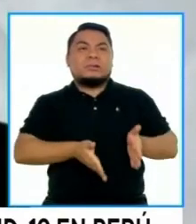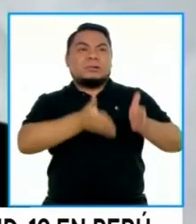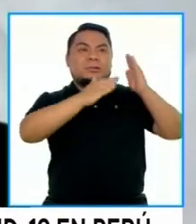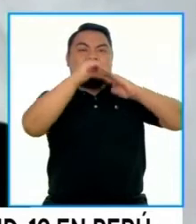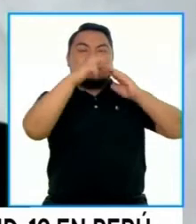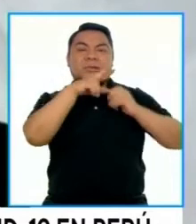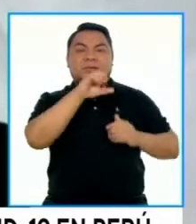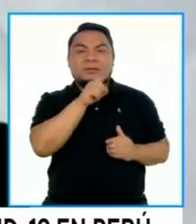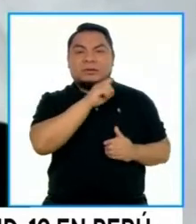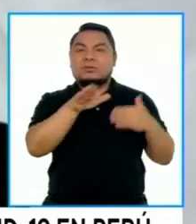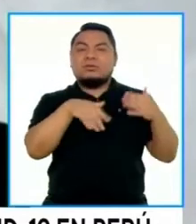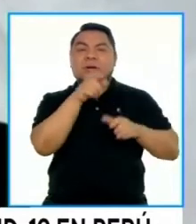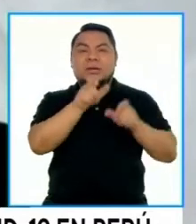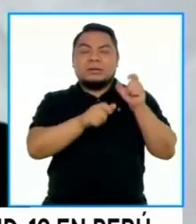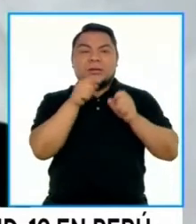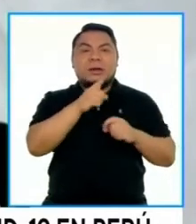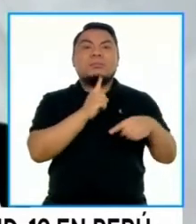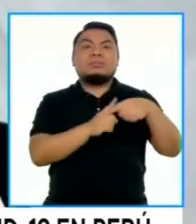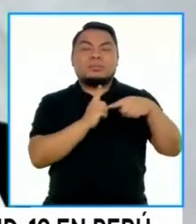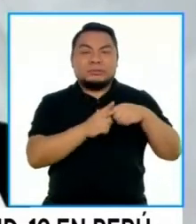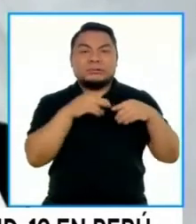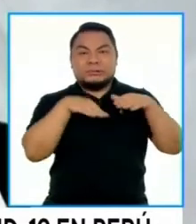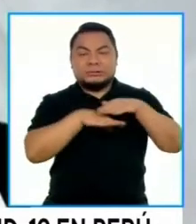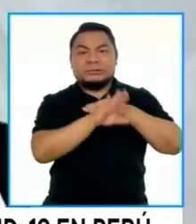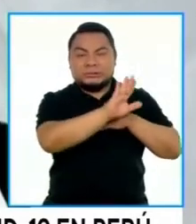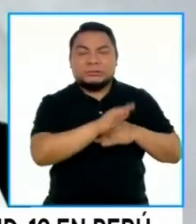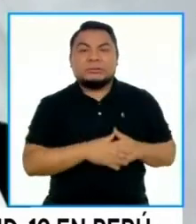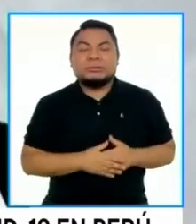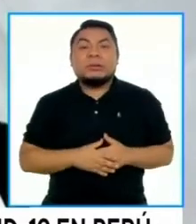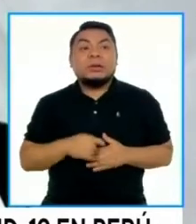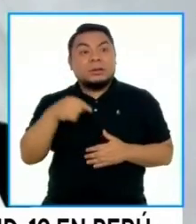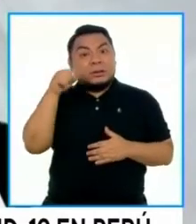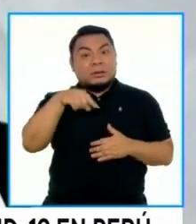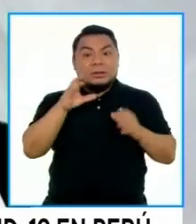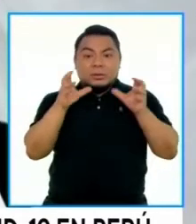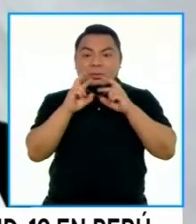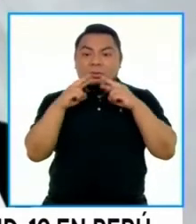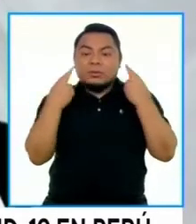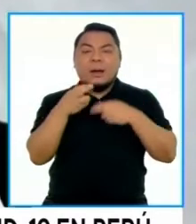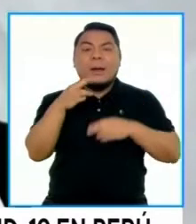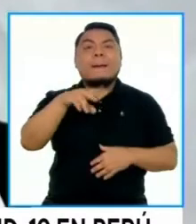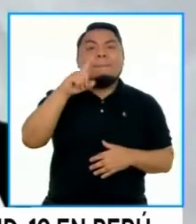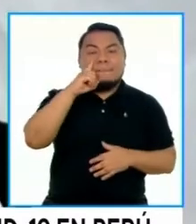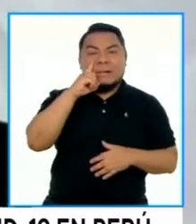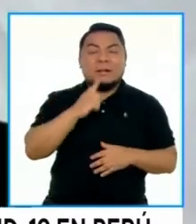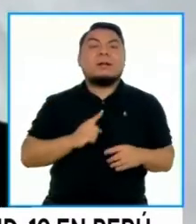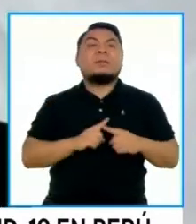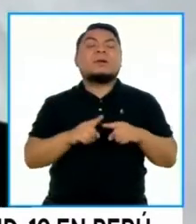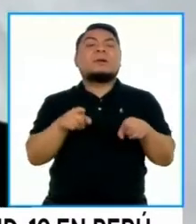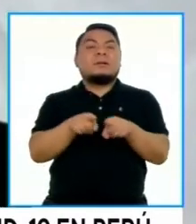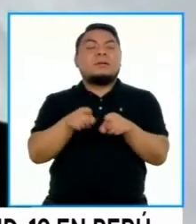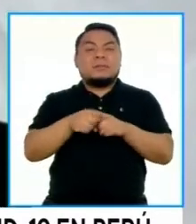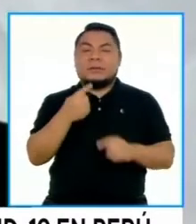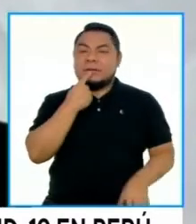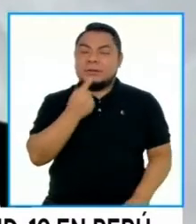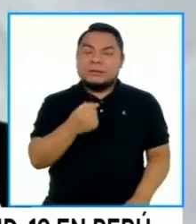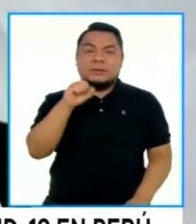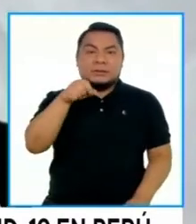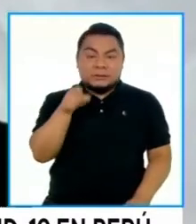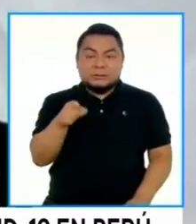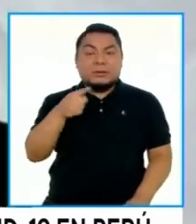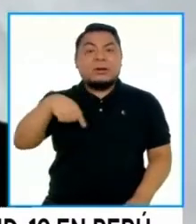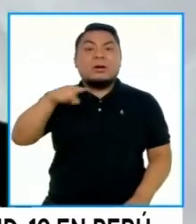que se da para todas las personas que dan positivo. Tuvimos Consejo de Ministros el miércoles, pero también debo asegurarles que